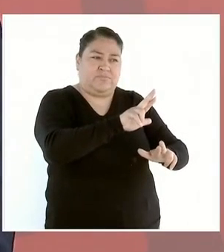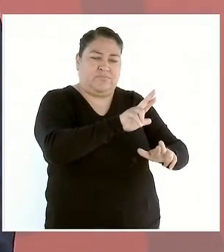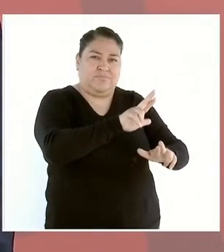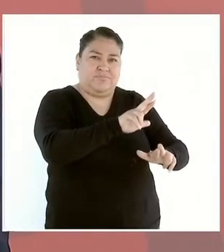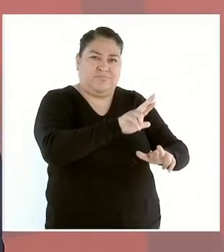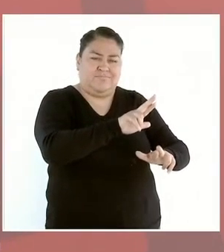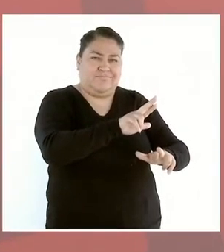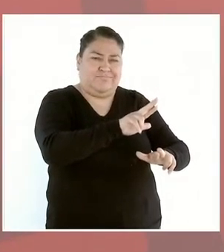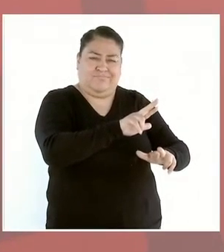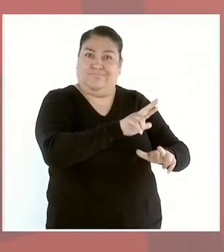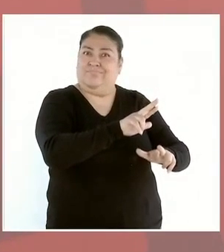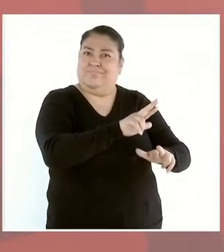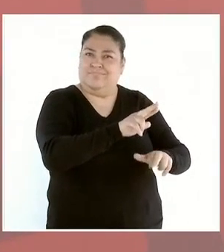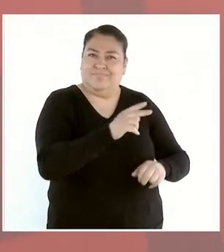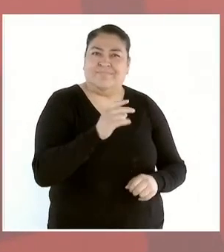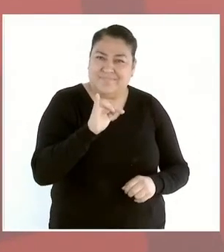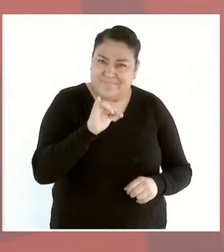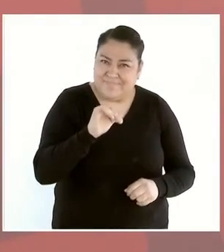sin embargo